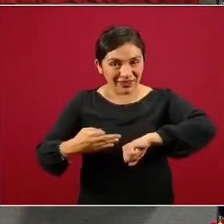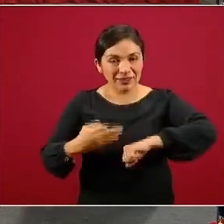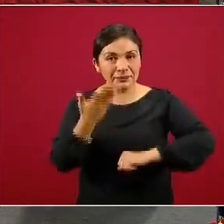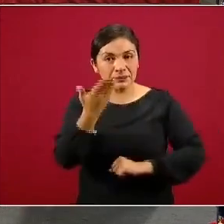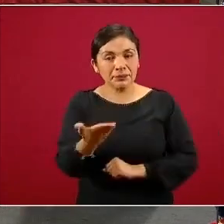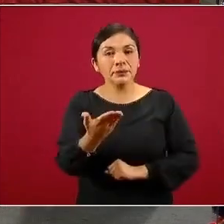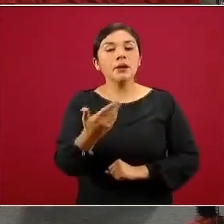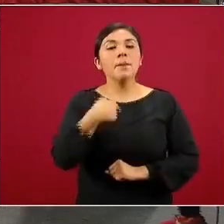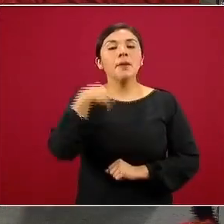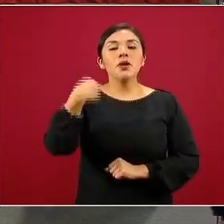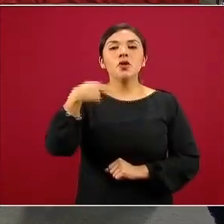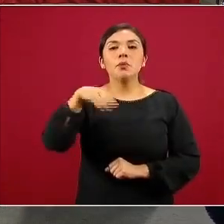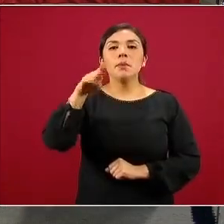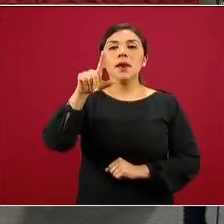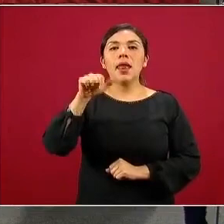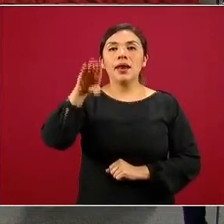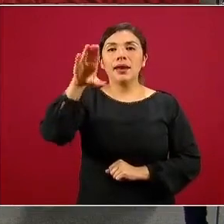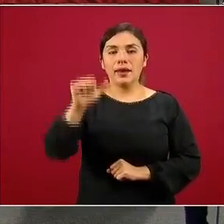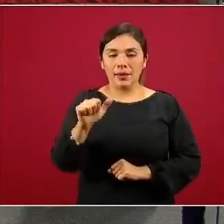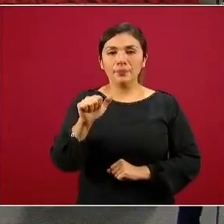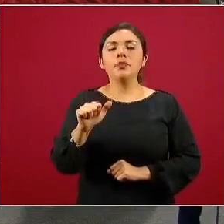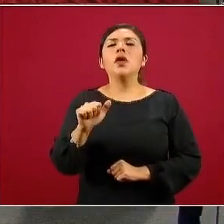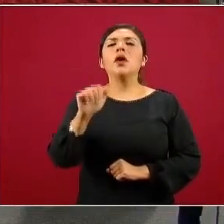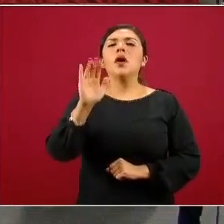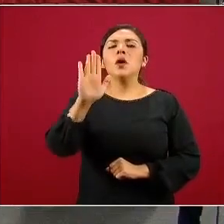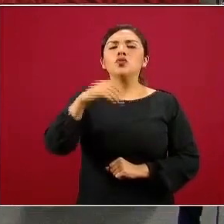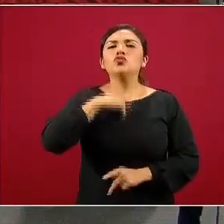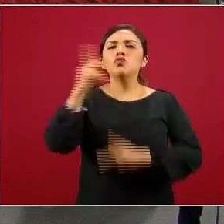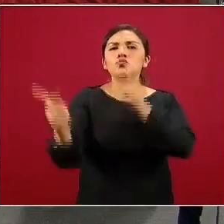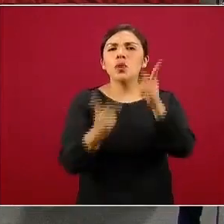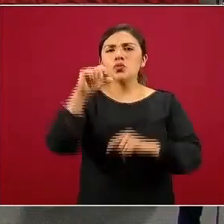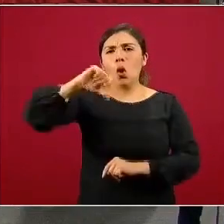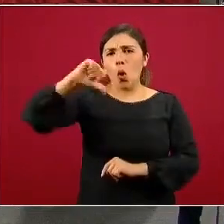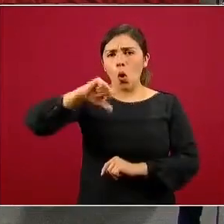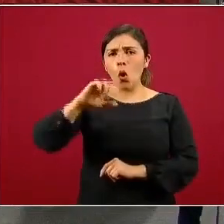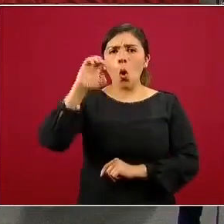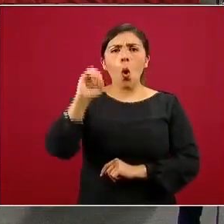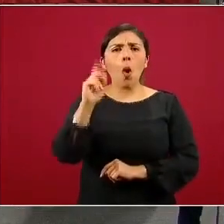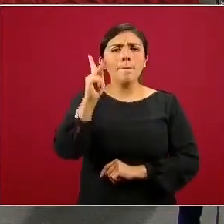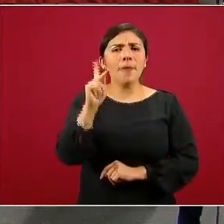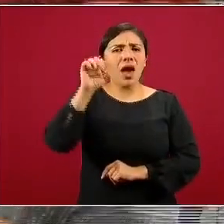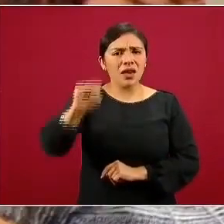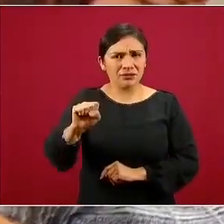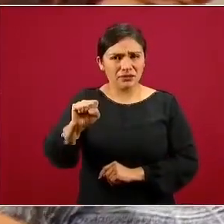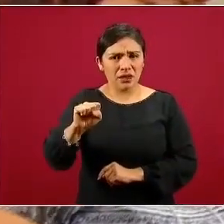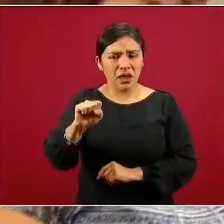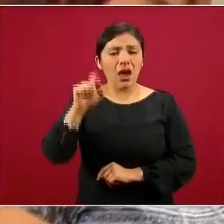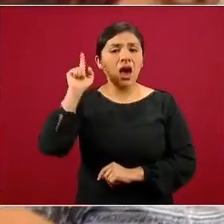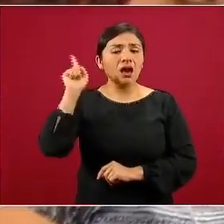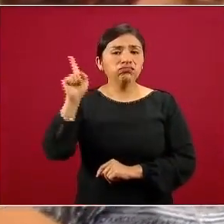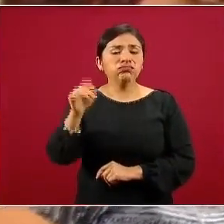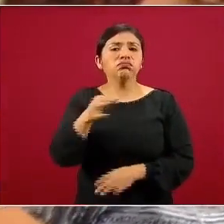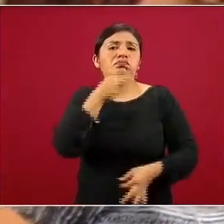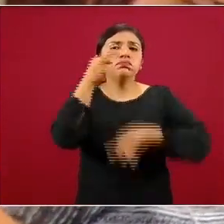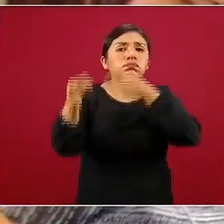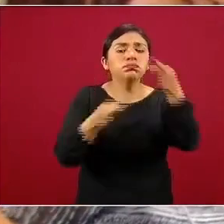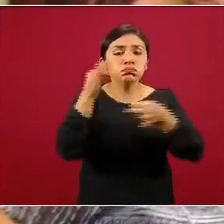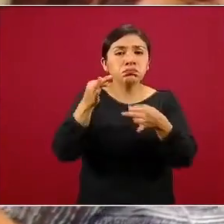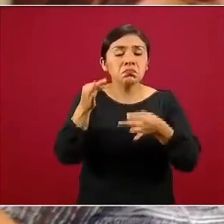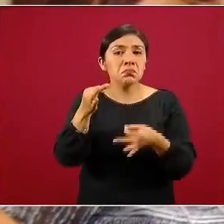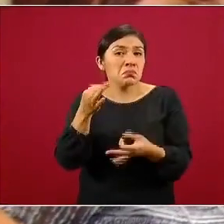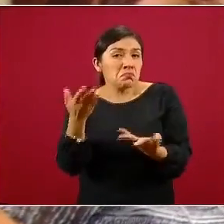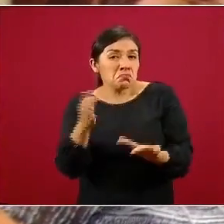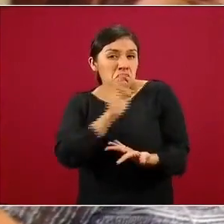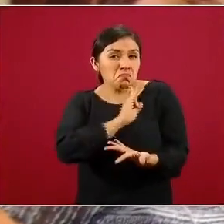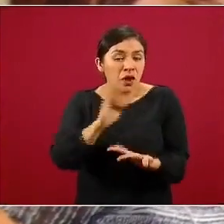tardes. Blanca Valadez, de Grupo Millennium. Preguntarle, hoy la Organización Panamericana de la Salud informó que